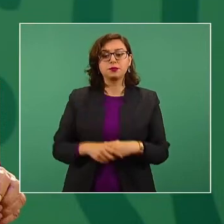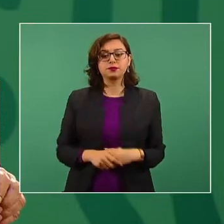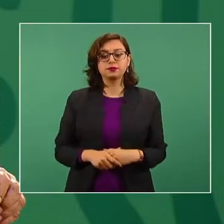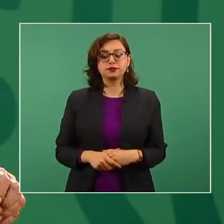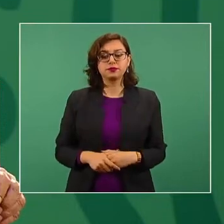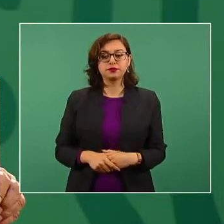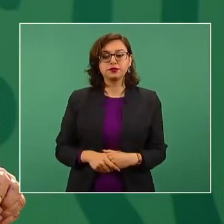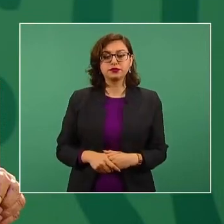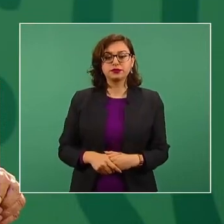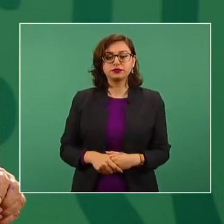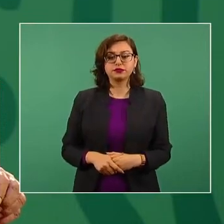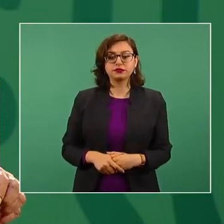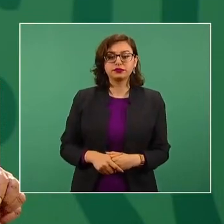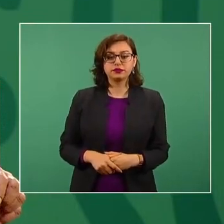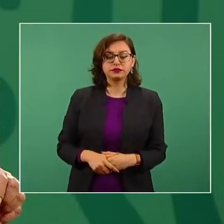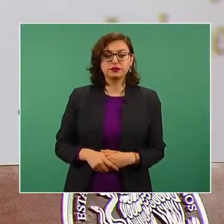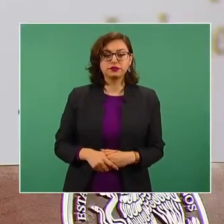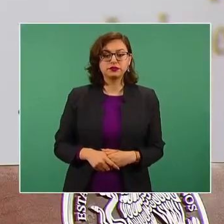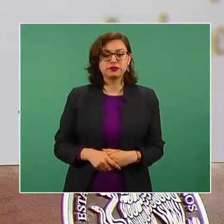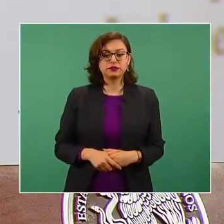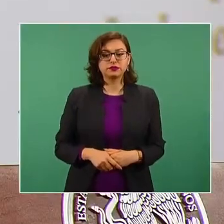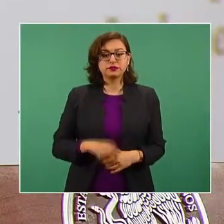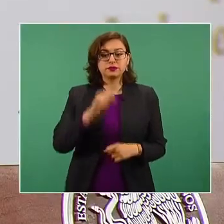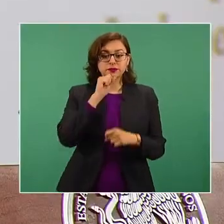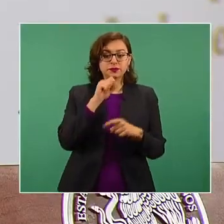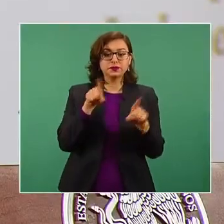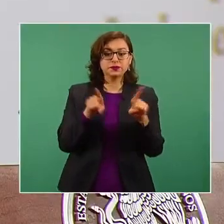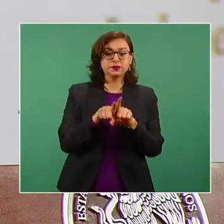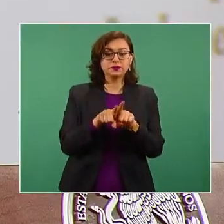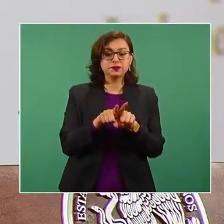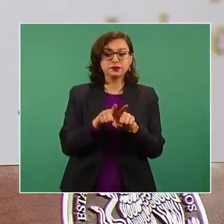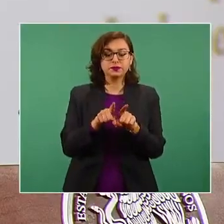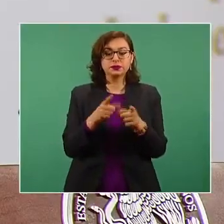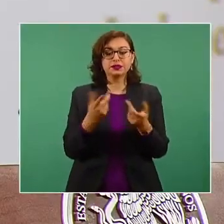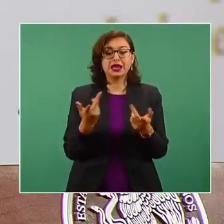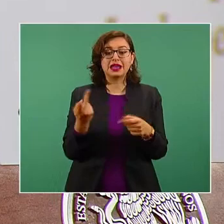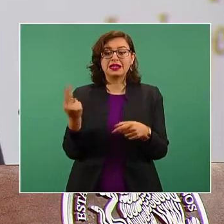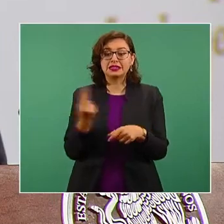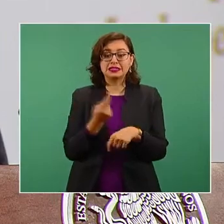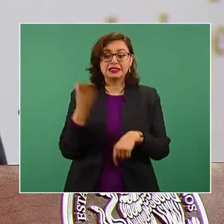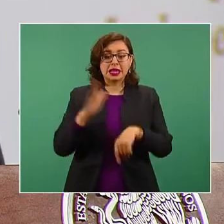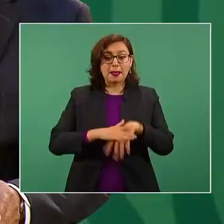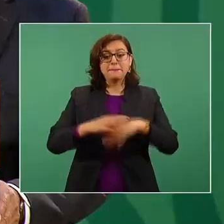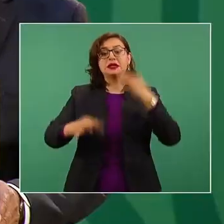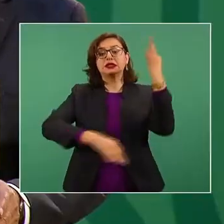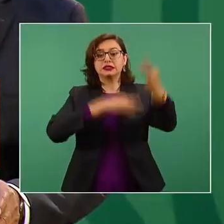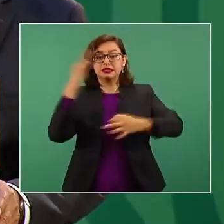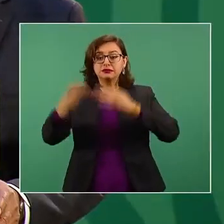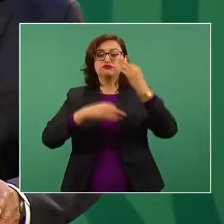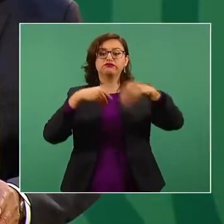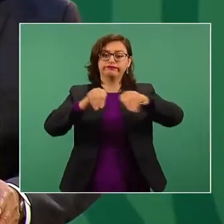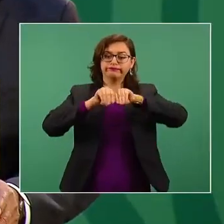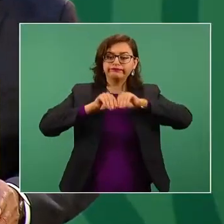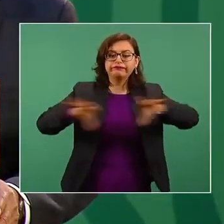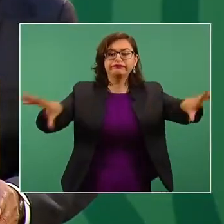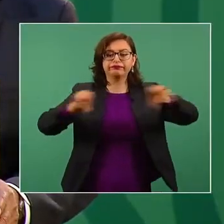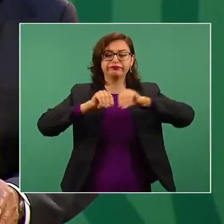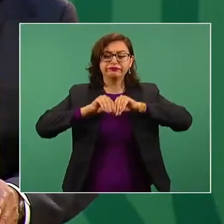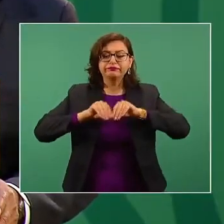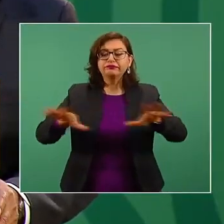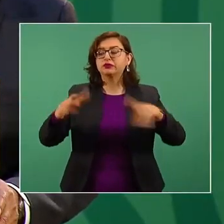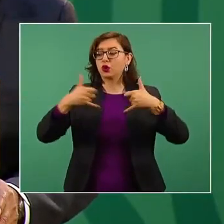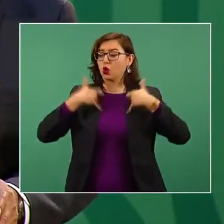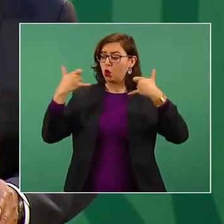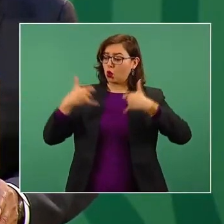tenemos también que profundizar en las campañas de orientación a los